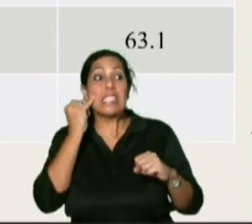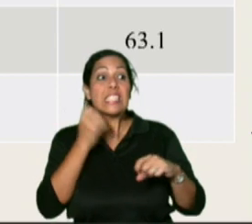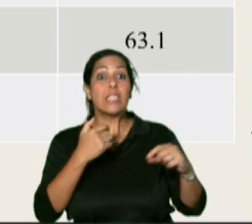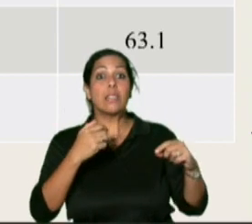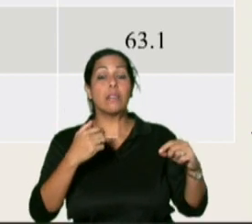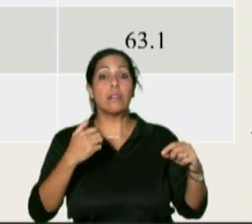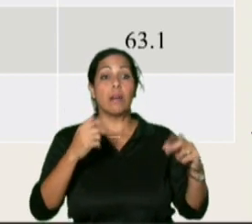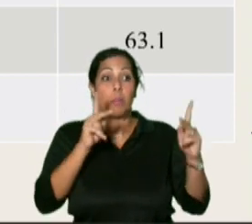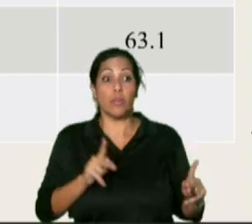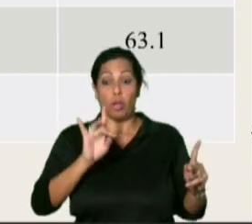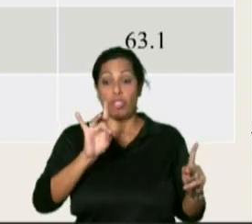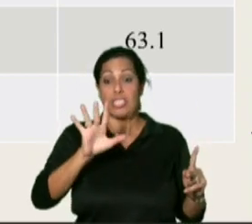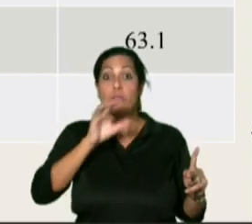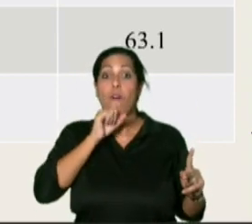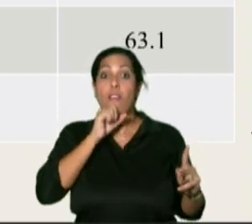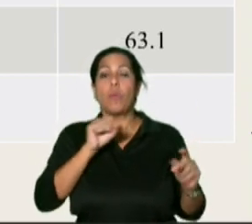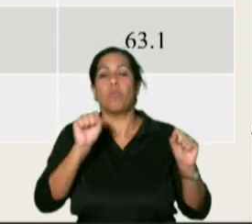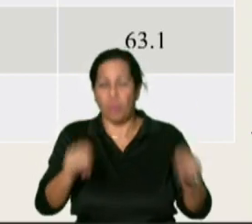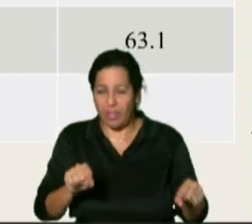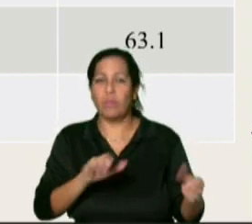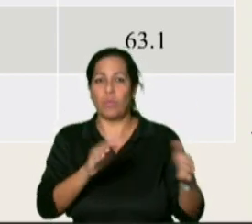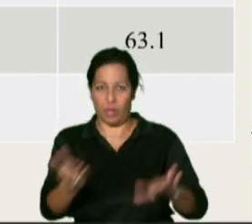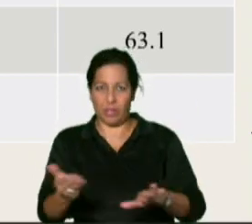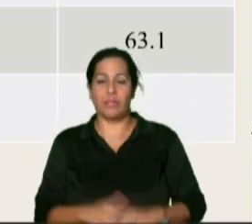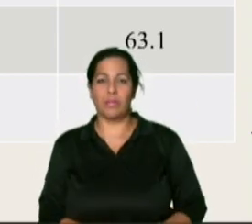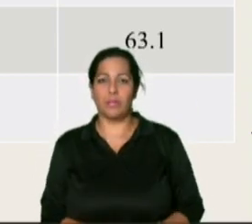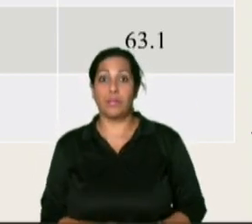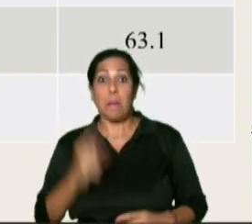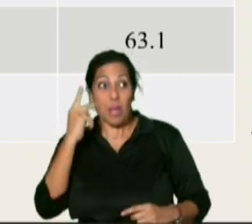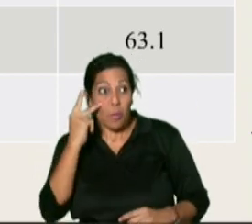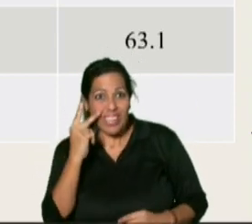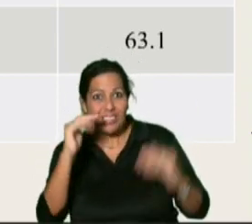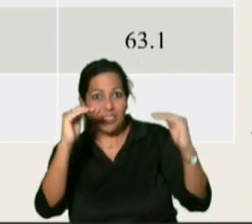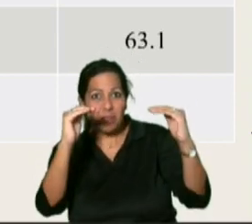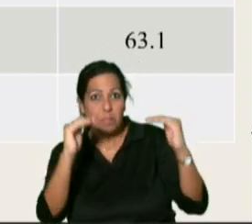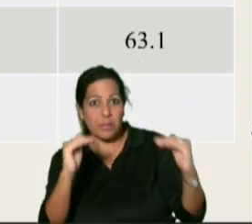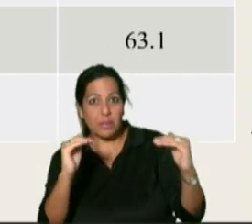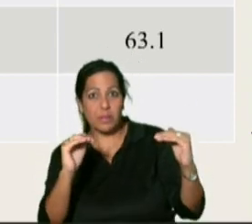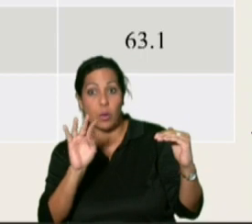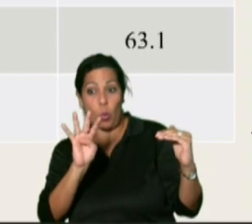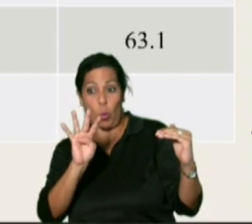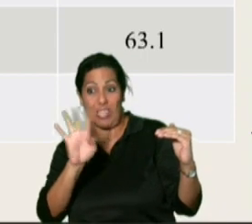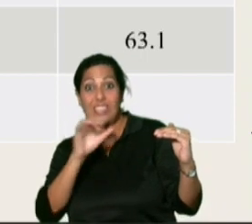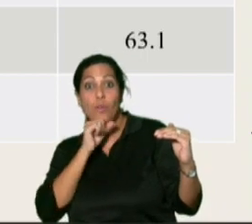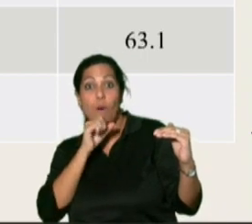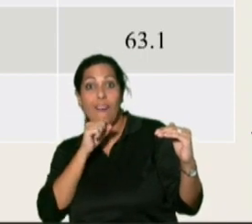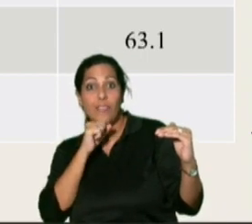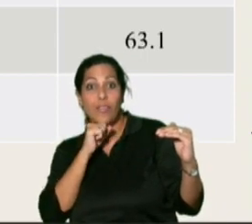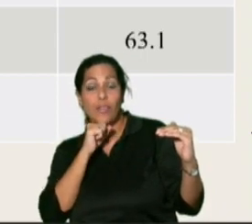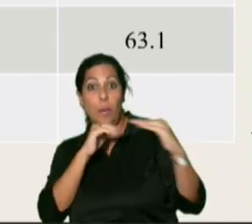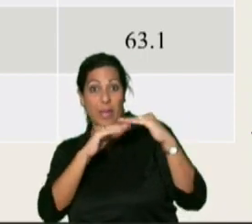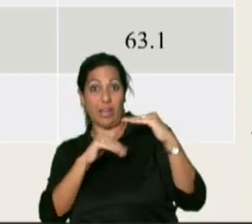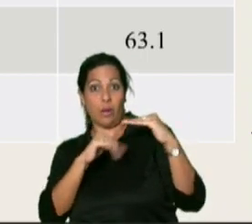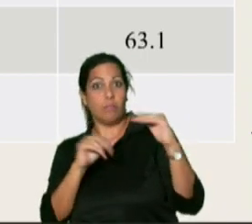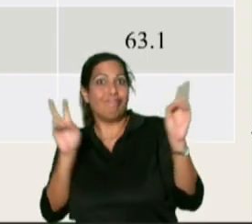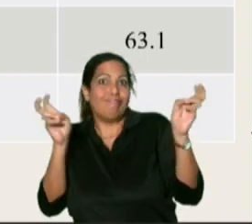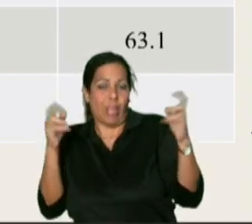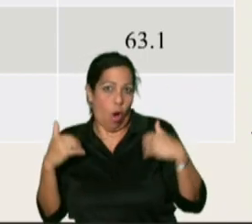más de 85 años. Pero no nos vayamos muy lejos. La categoría que le sigue a la de 45 o menos, que son